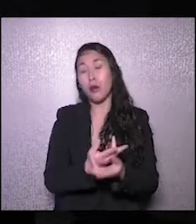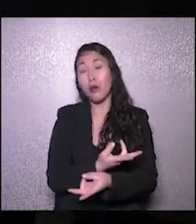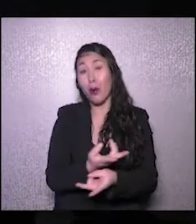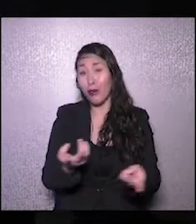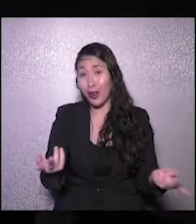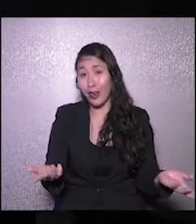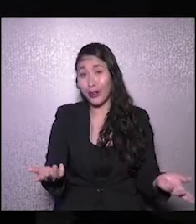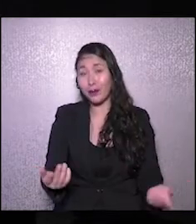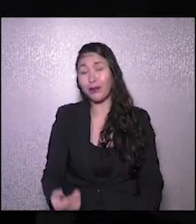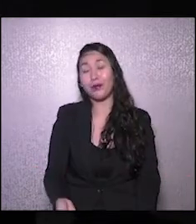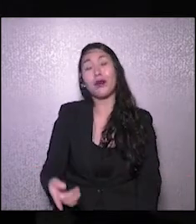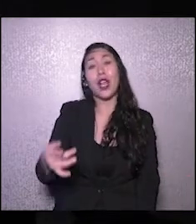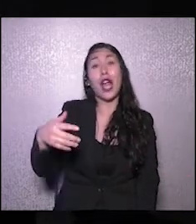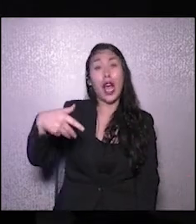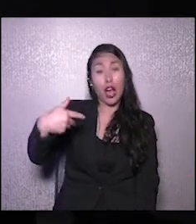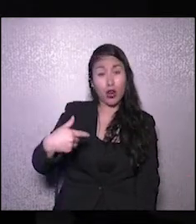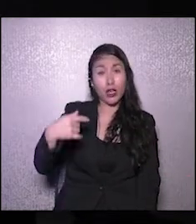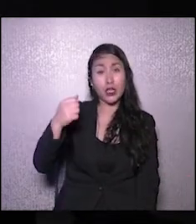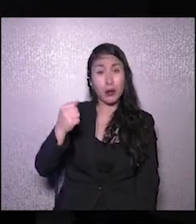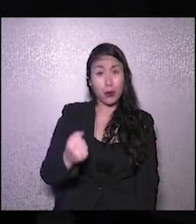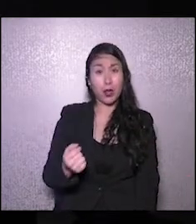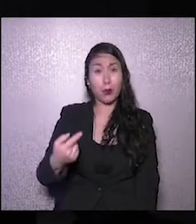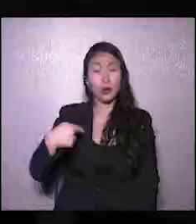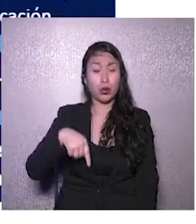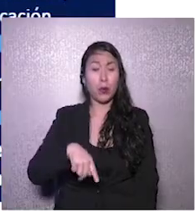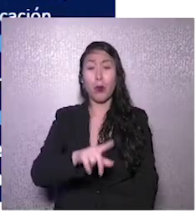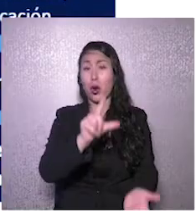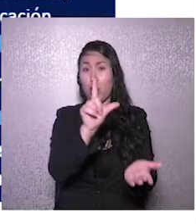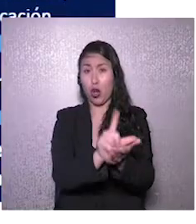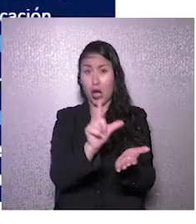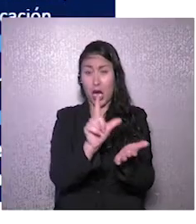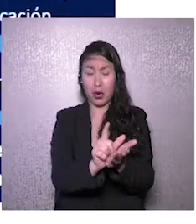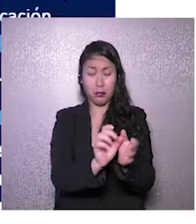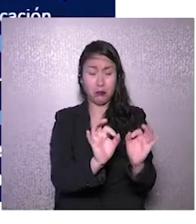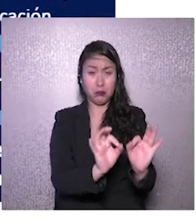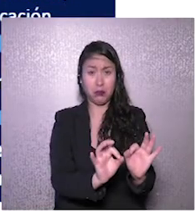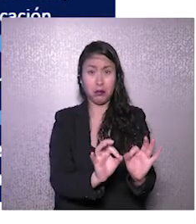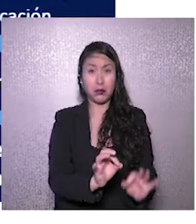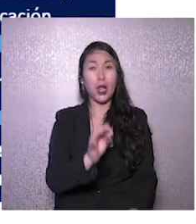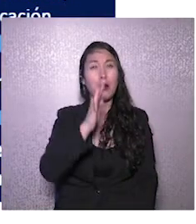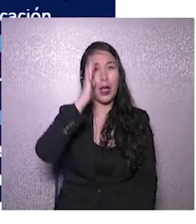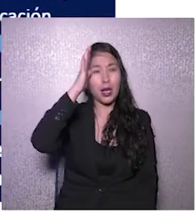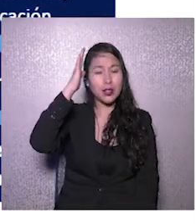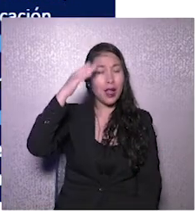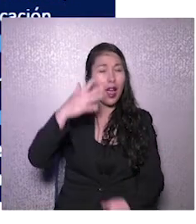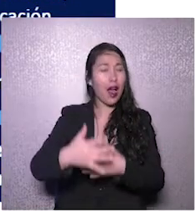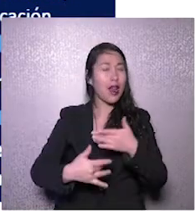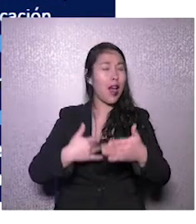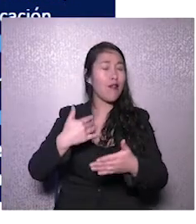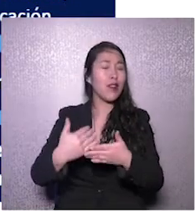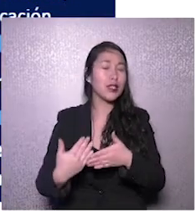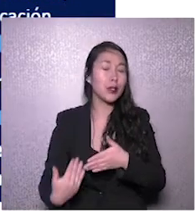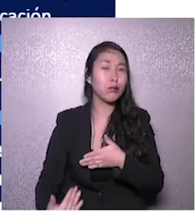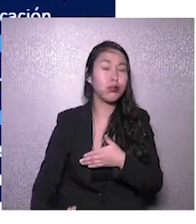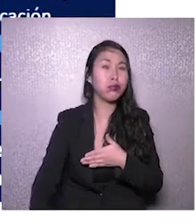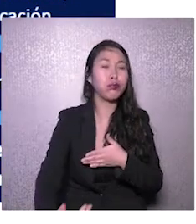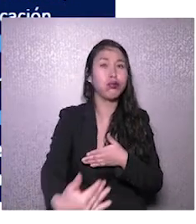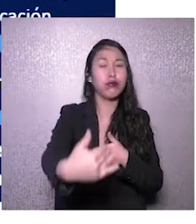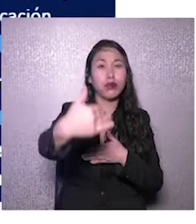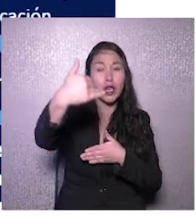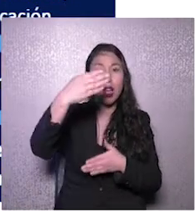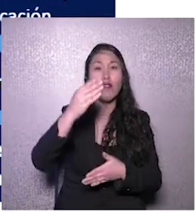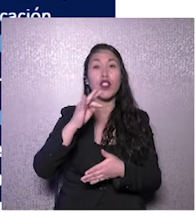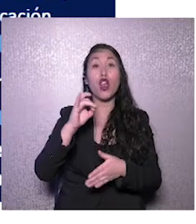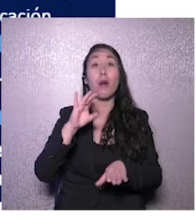Ahora, si podemos hacer esto a nivel local, imagínense el tremendo avance para la investigación biomédica que sería si los hospitales